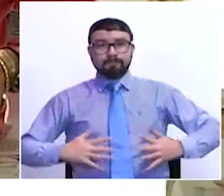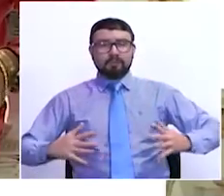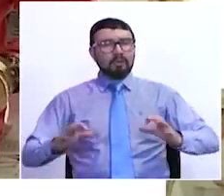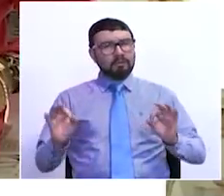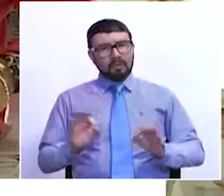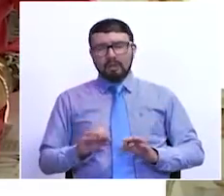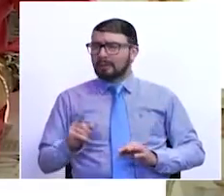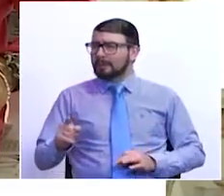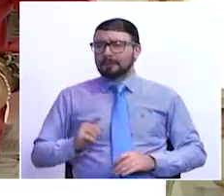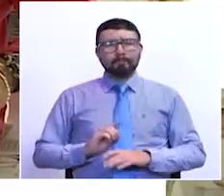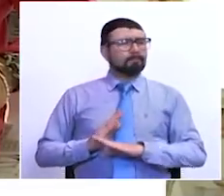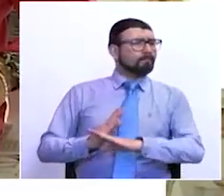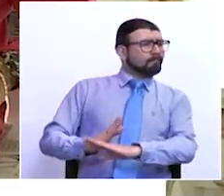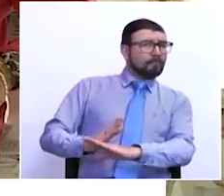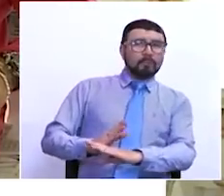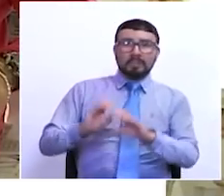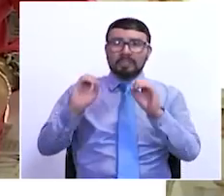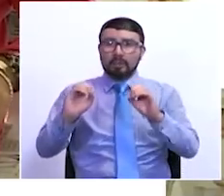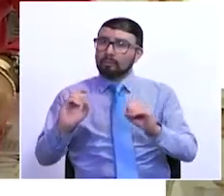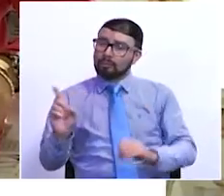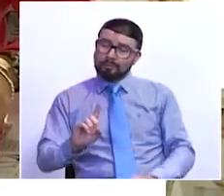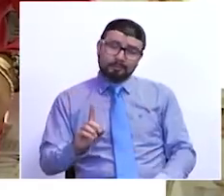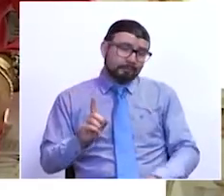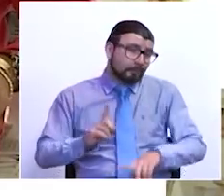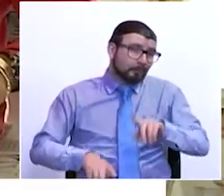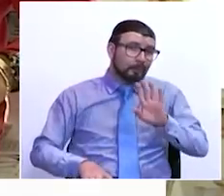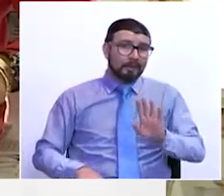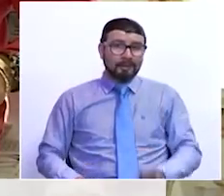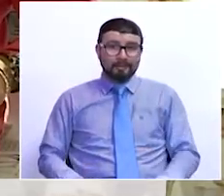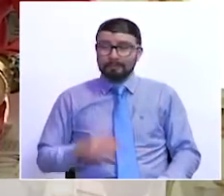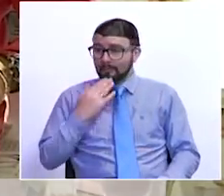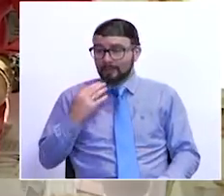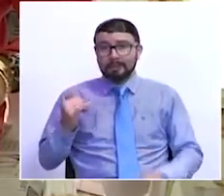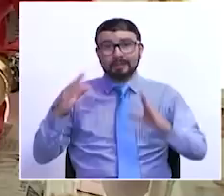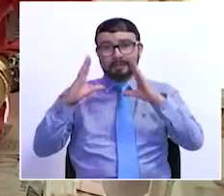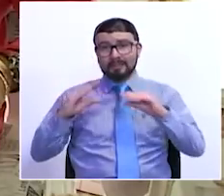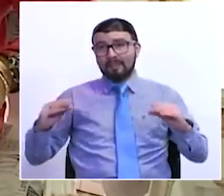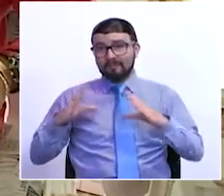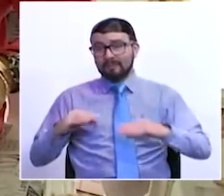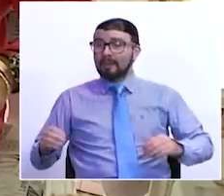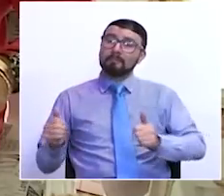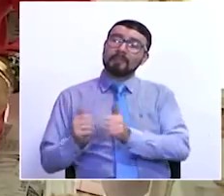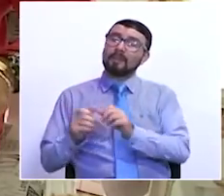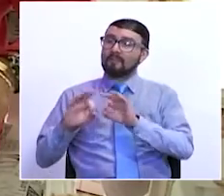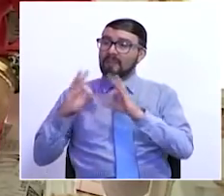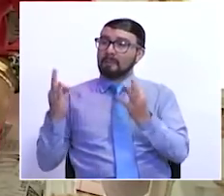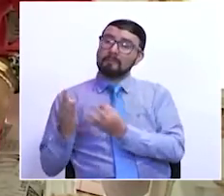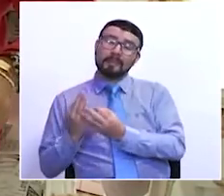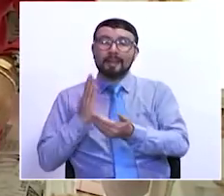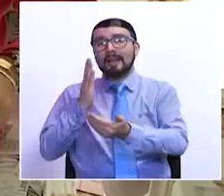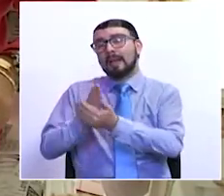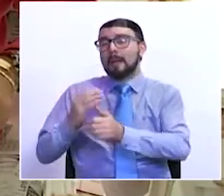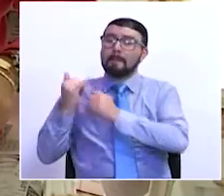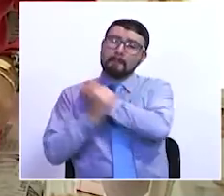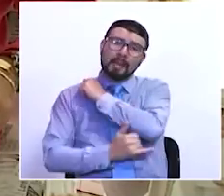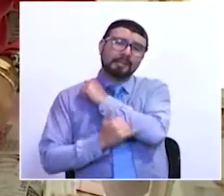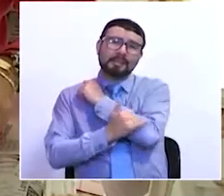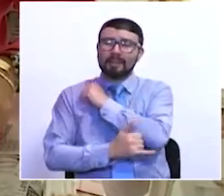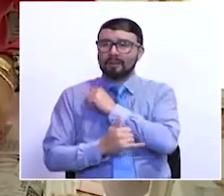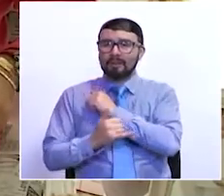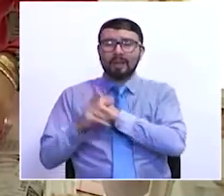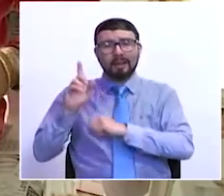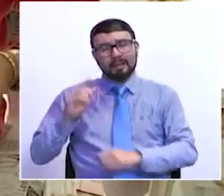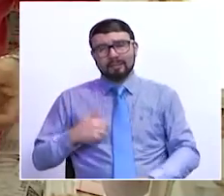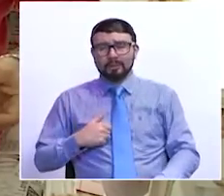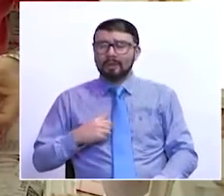eximir tampoco de ellos. Muchos dirán, no, pues es Navidad y estoy con mi familia y voy al paseo y el remordimiento llega al otro día,